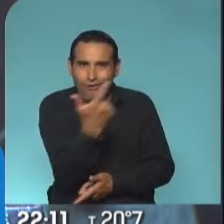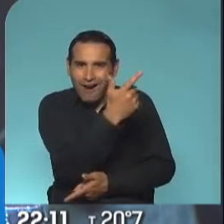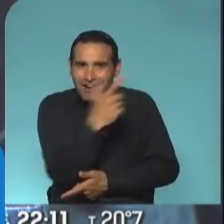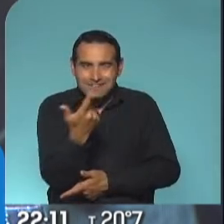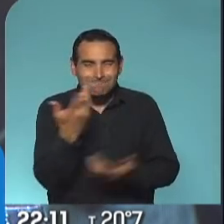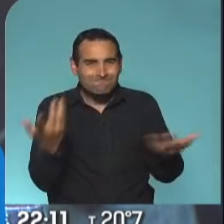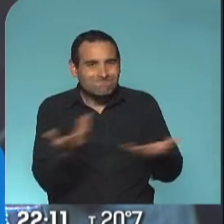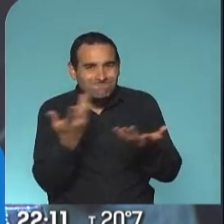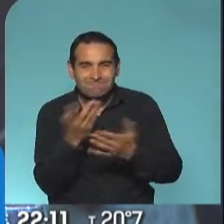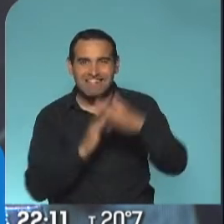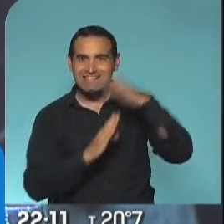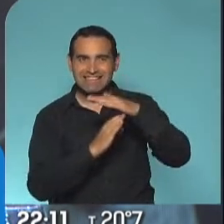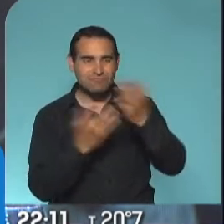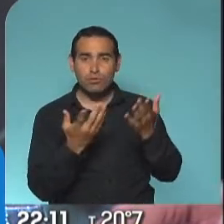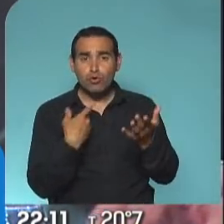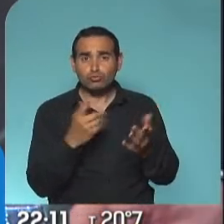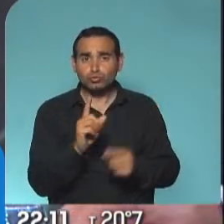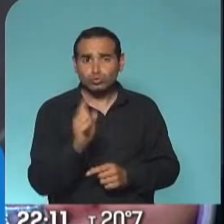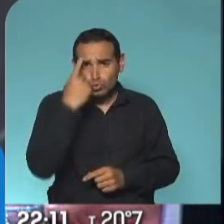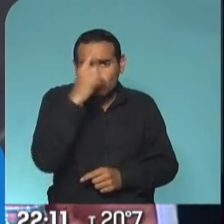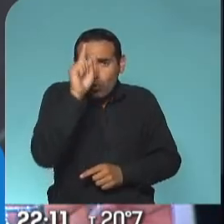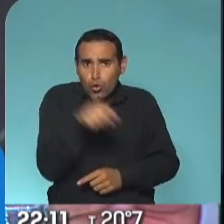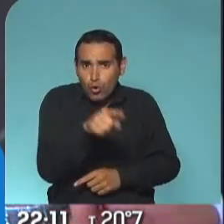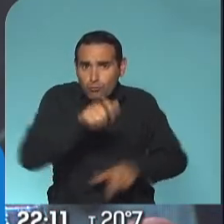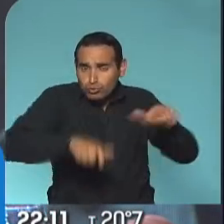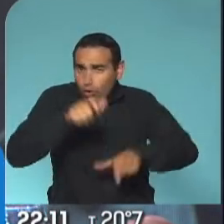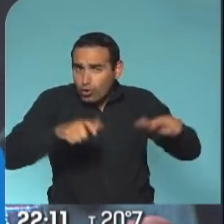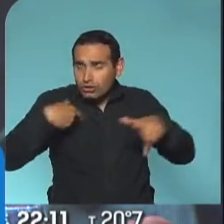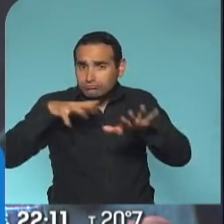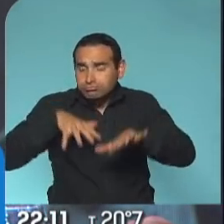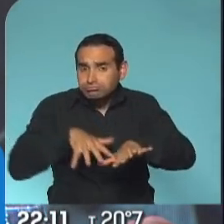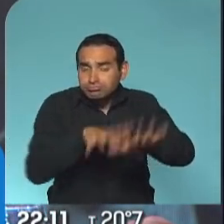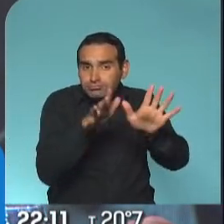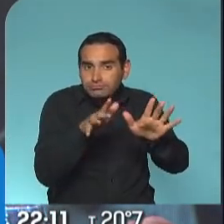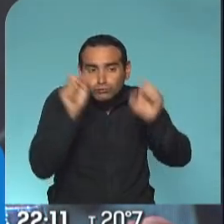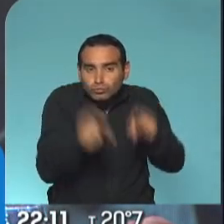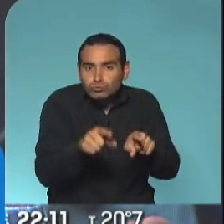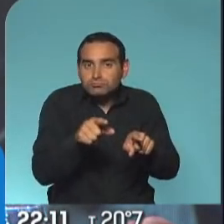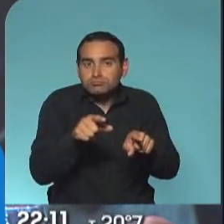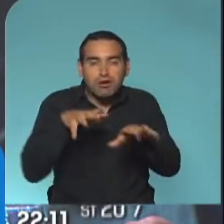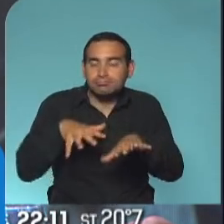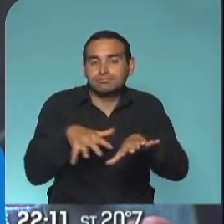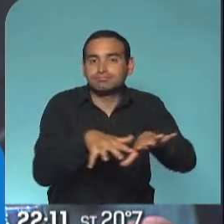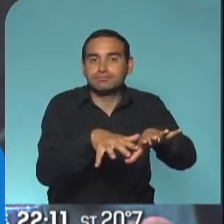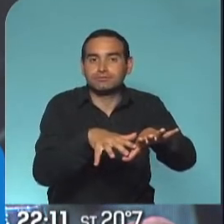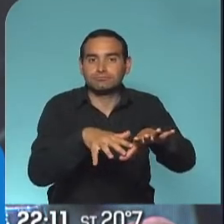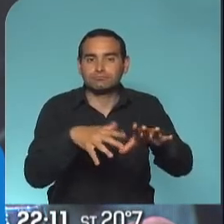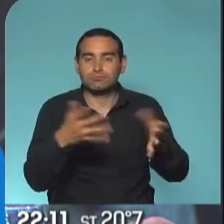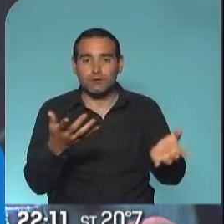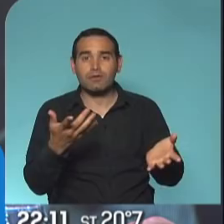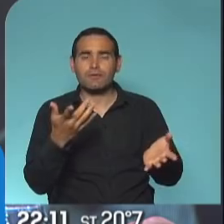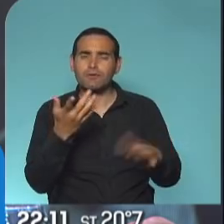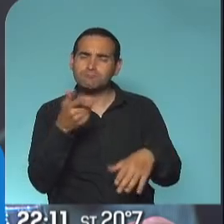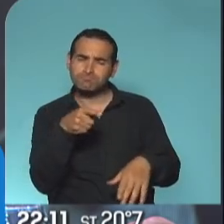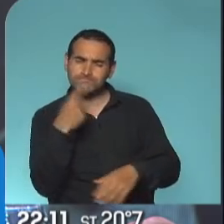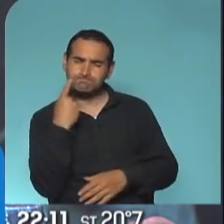algo espontáneo, anómico, inorgánico, que guía todo esto. Ahora, detrás de esto, debajo de